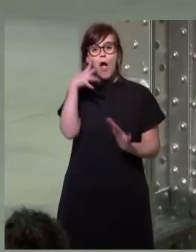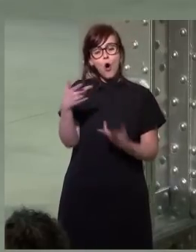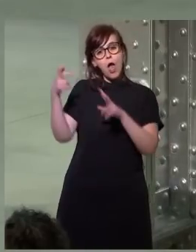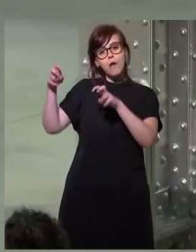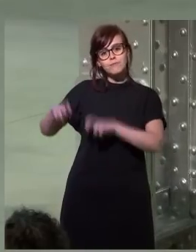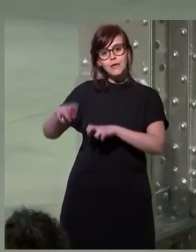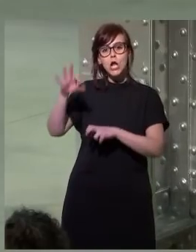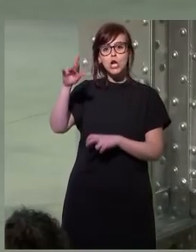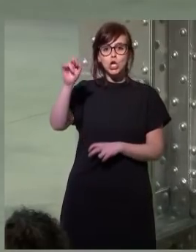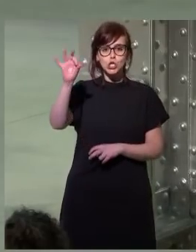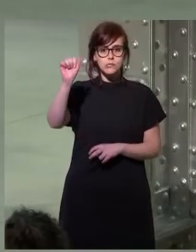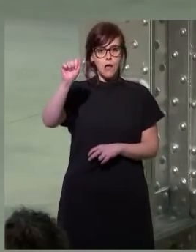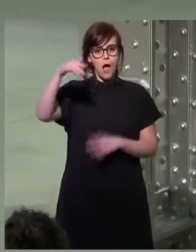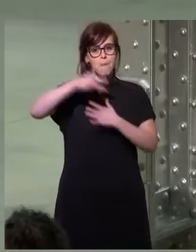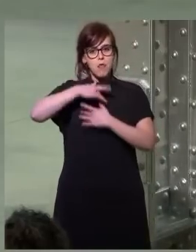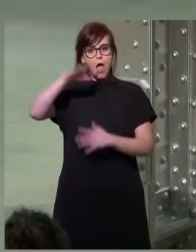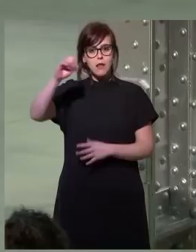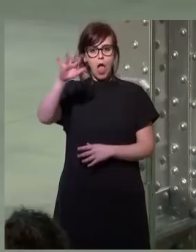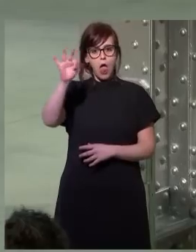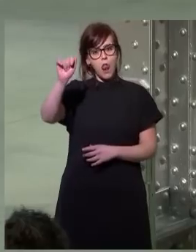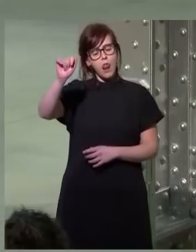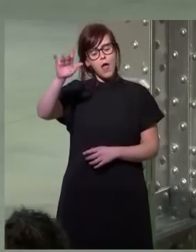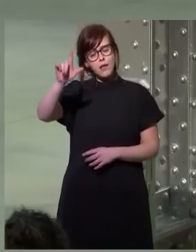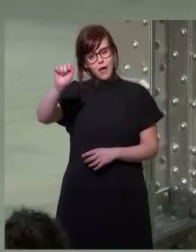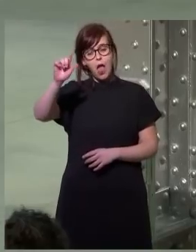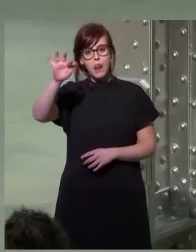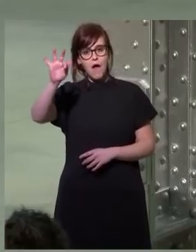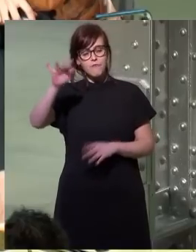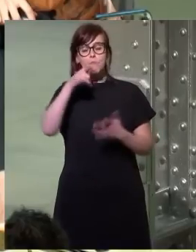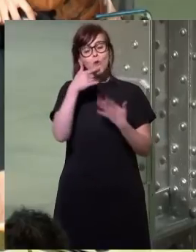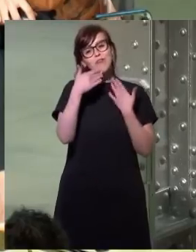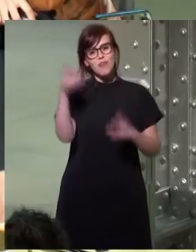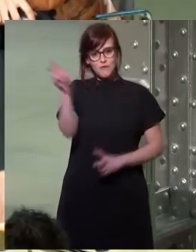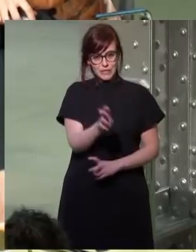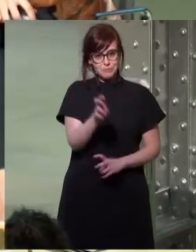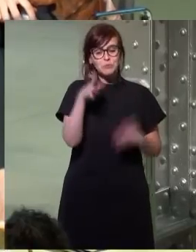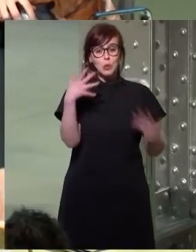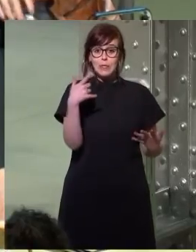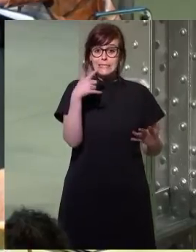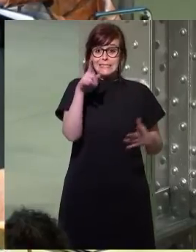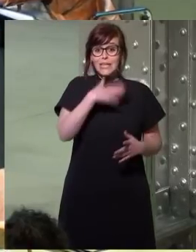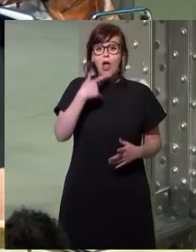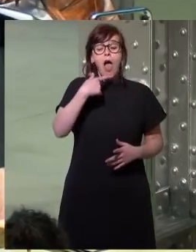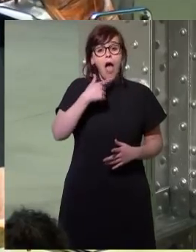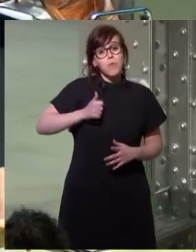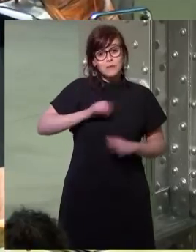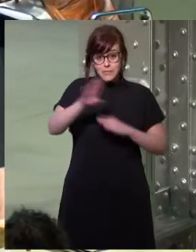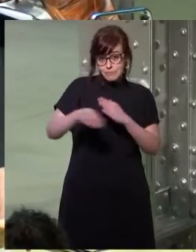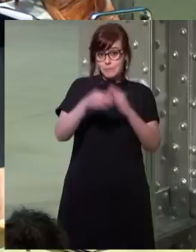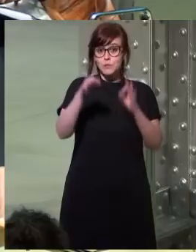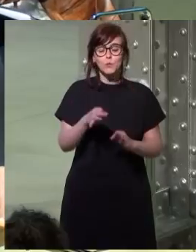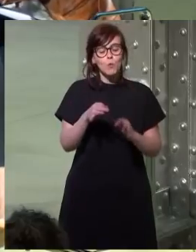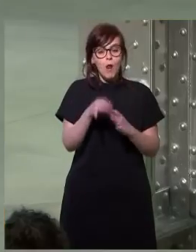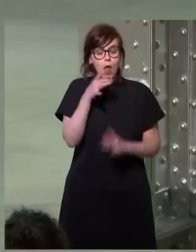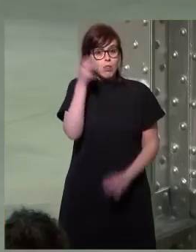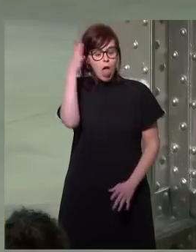Rosa María Calaf, a la que también le damos mucho las gracias por estar aquí, y simplemente añadir que la idea del libro la acogió